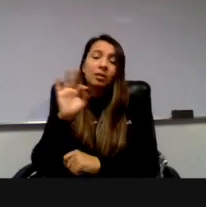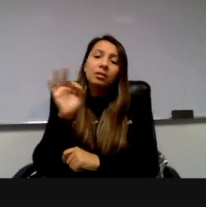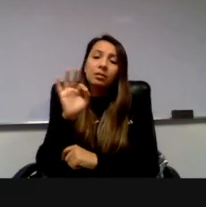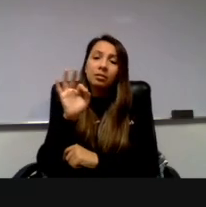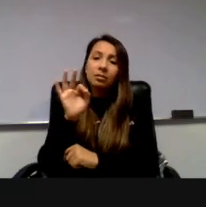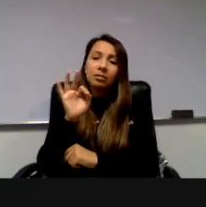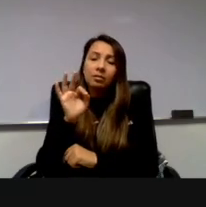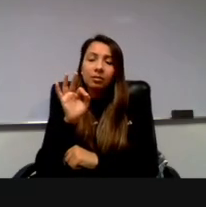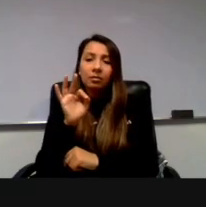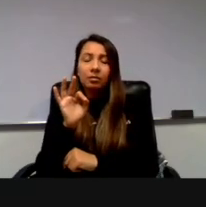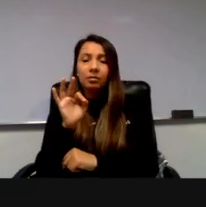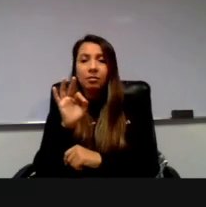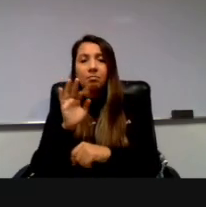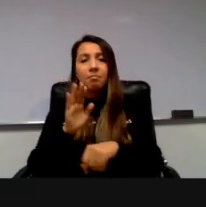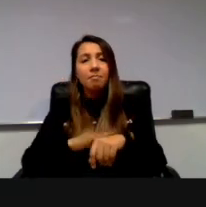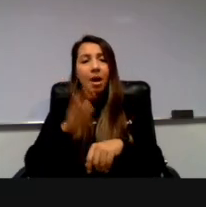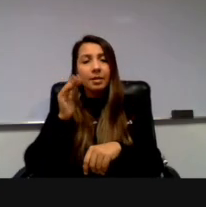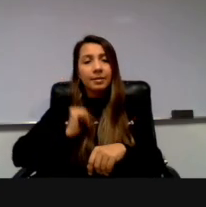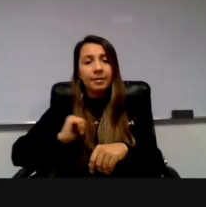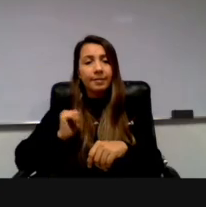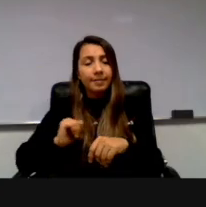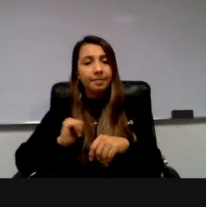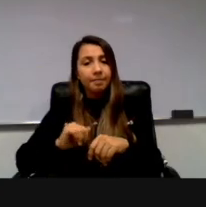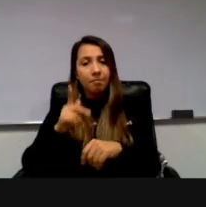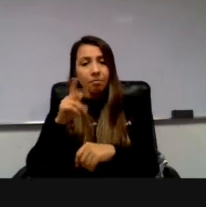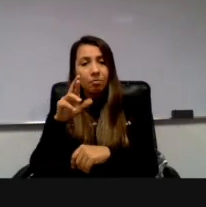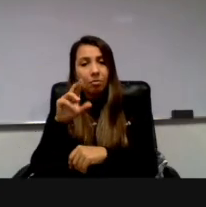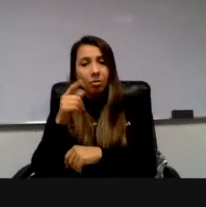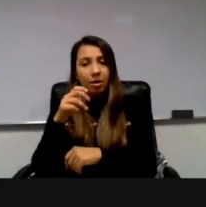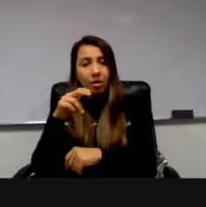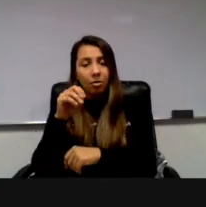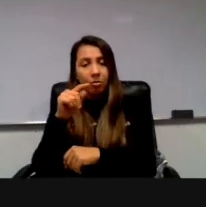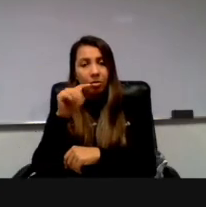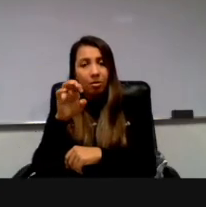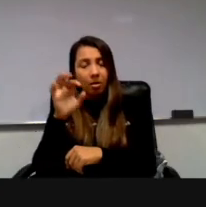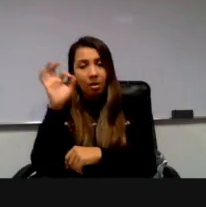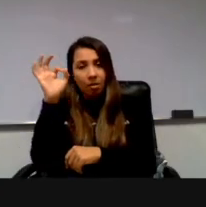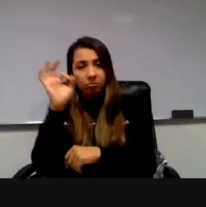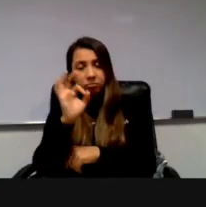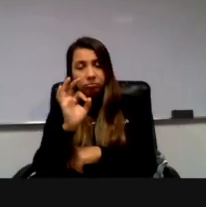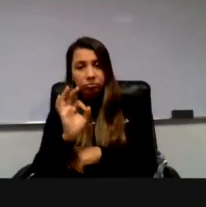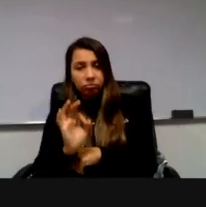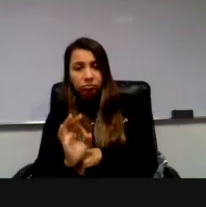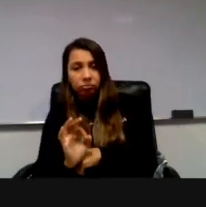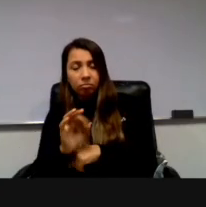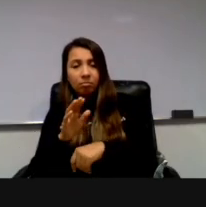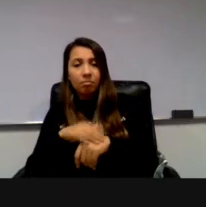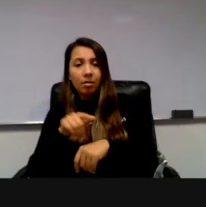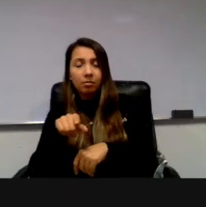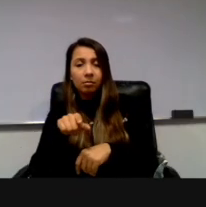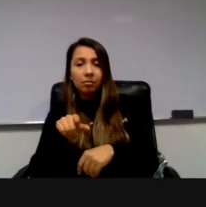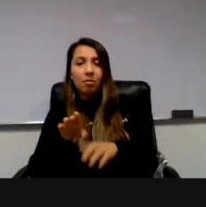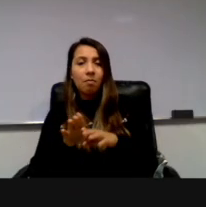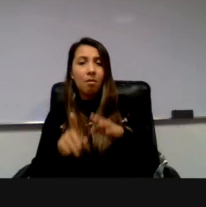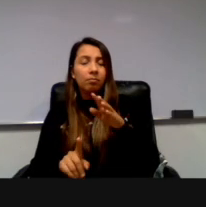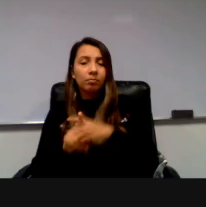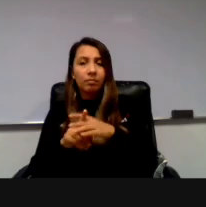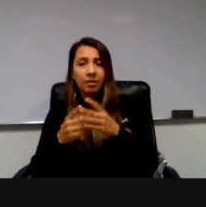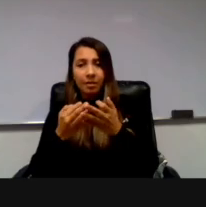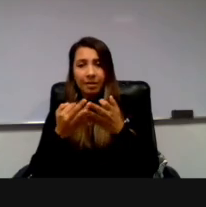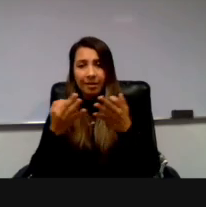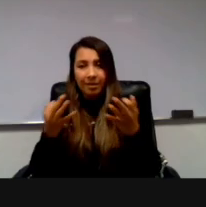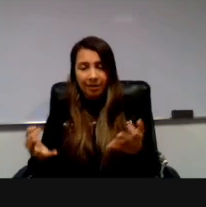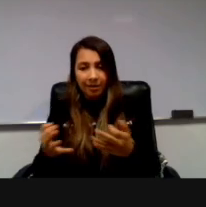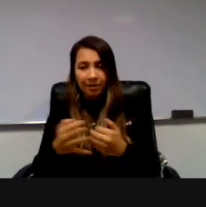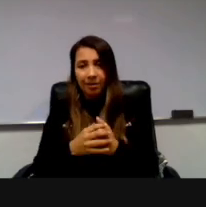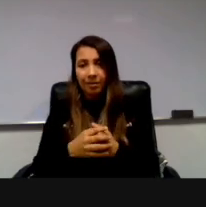tenía una naturaleza más bacteriana, ¿no? Y el progenote entonces estaría un poco más abajo en la evolución de la vida en la Tierra. Por